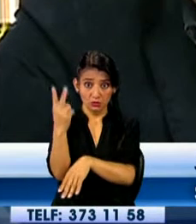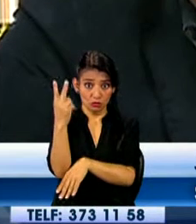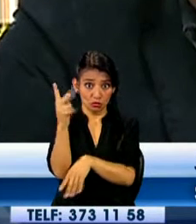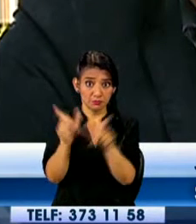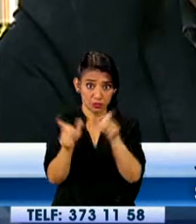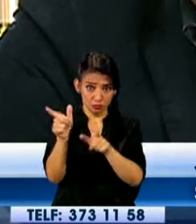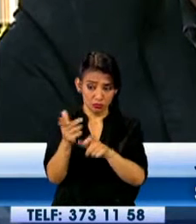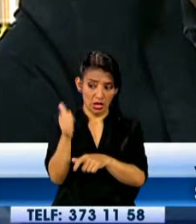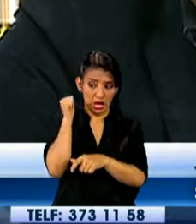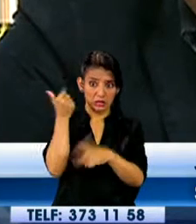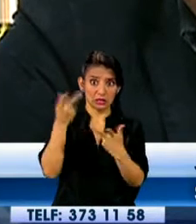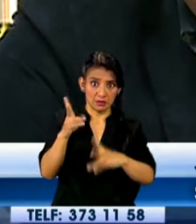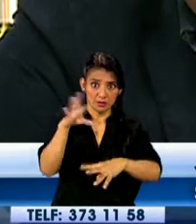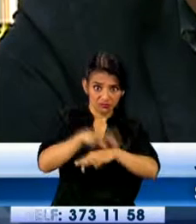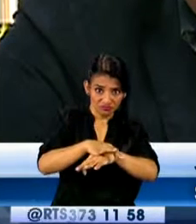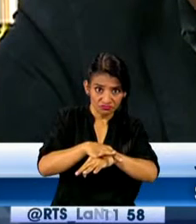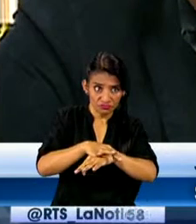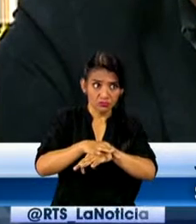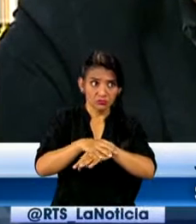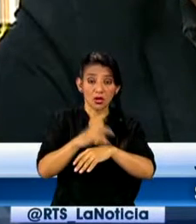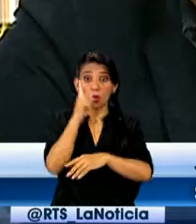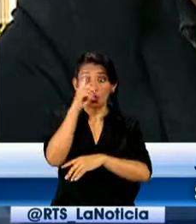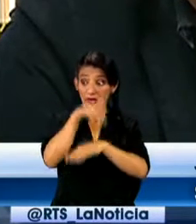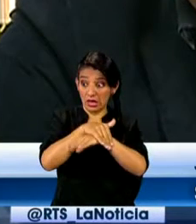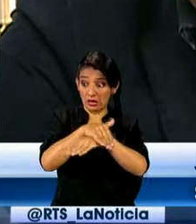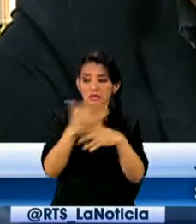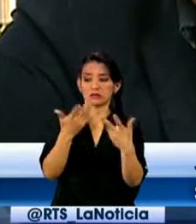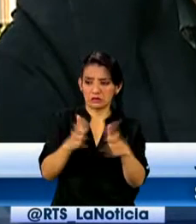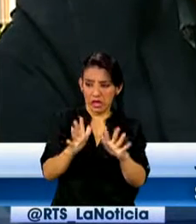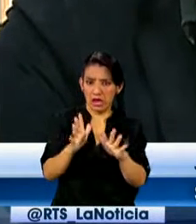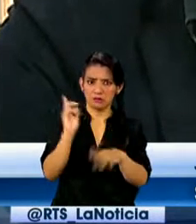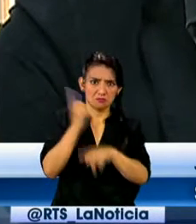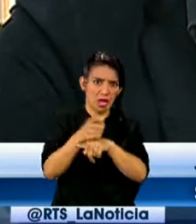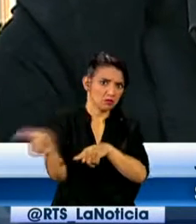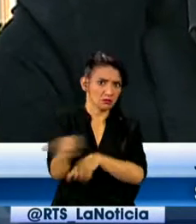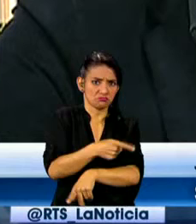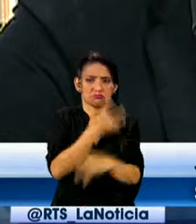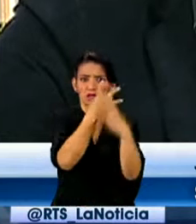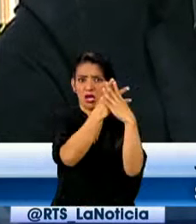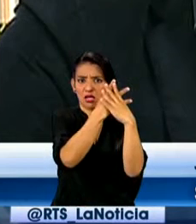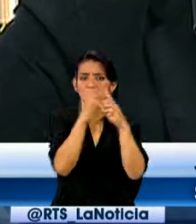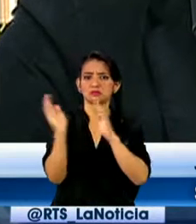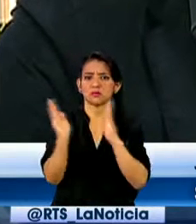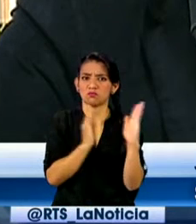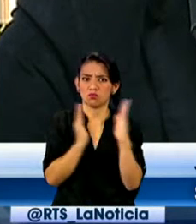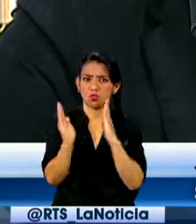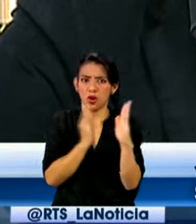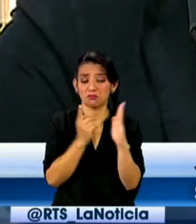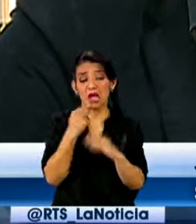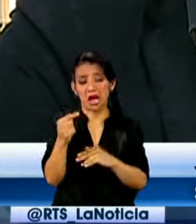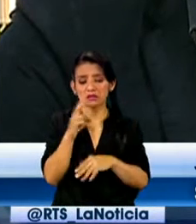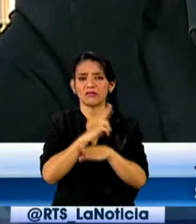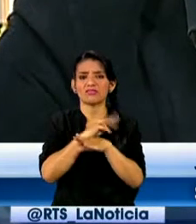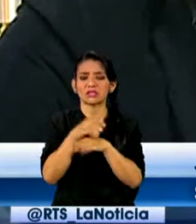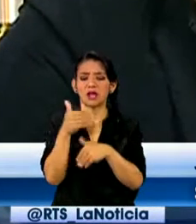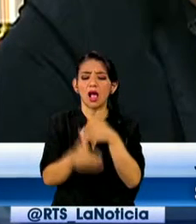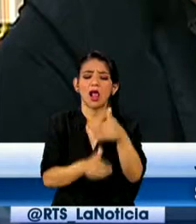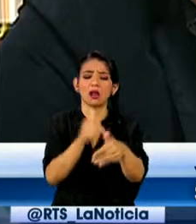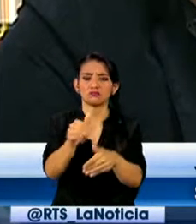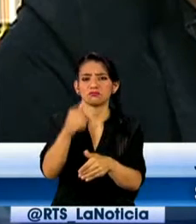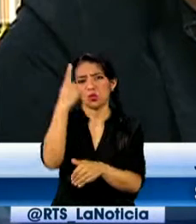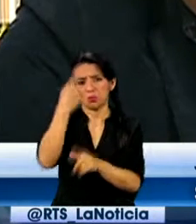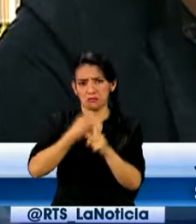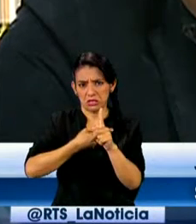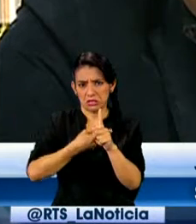que fueron detenidas el día de ayer, para la cual a la una se le ha dado ya la orden de prisión preventiva. Esto mientras dure la instrucción fiscal, que es 30 días.